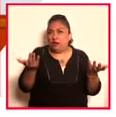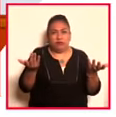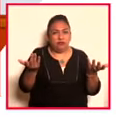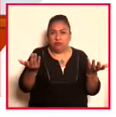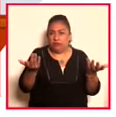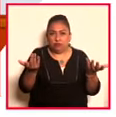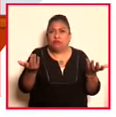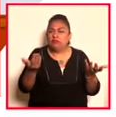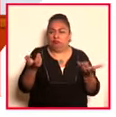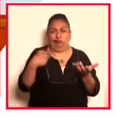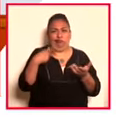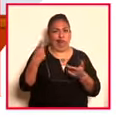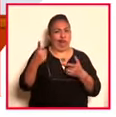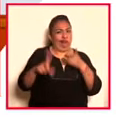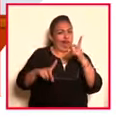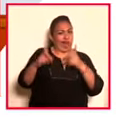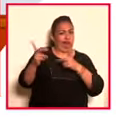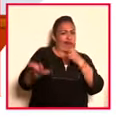son cuestionables, ¿no?